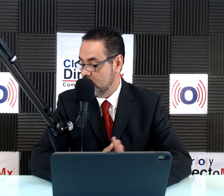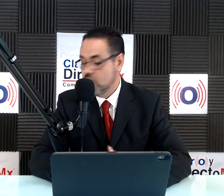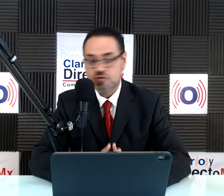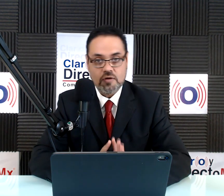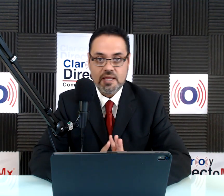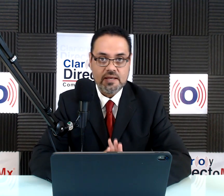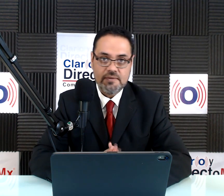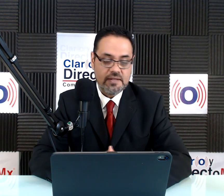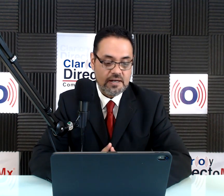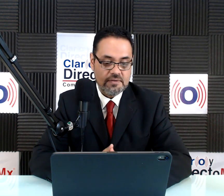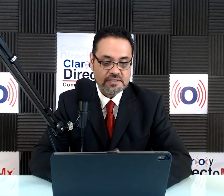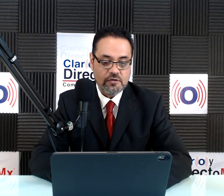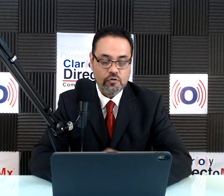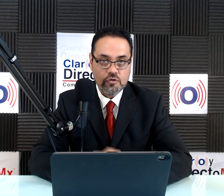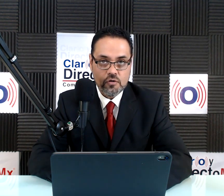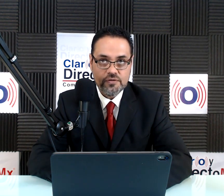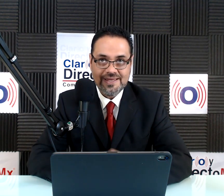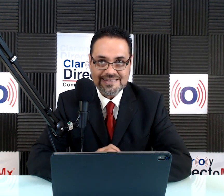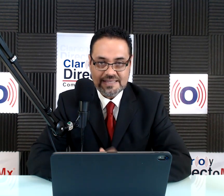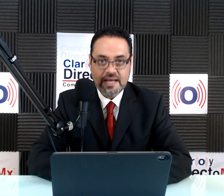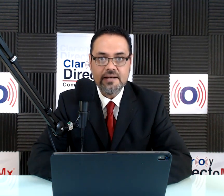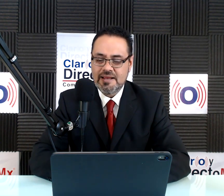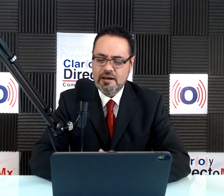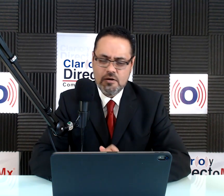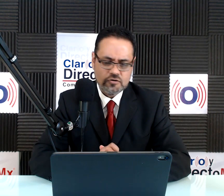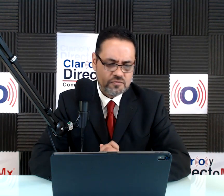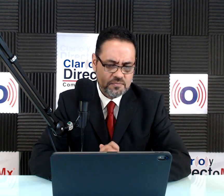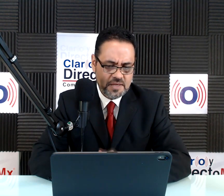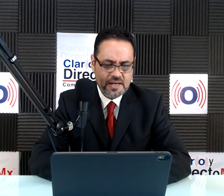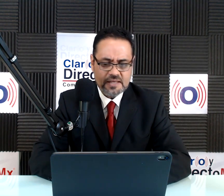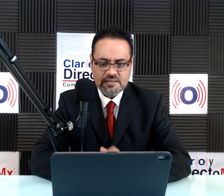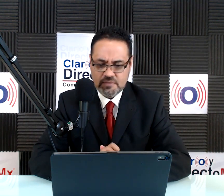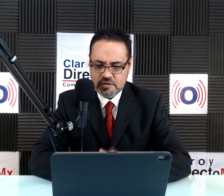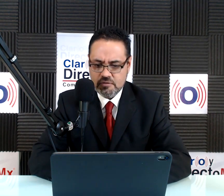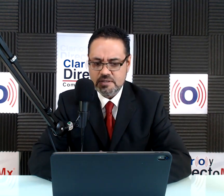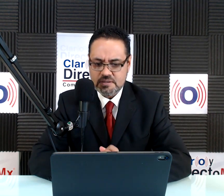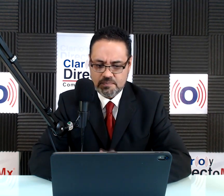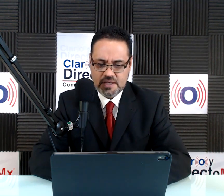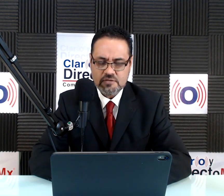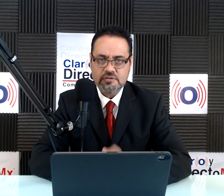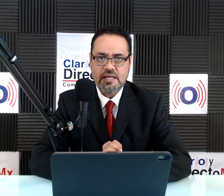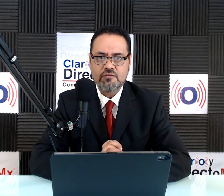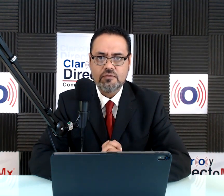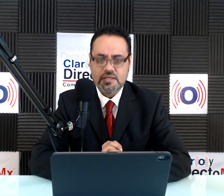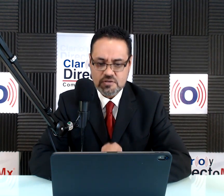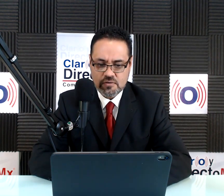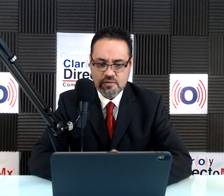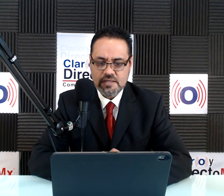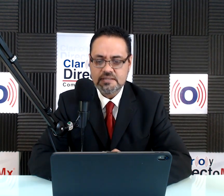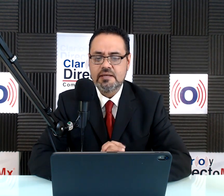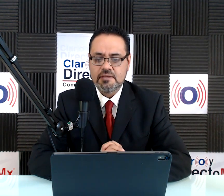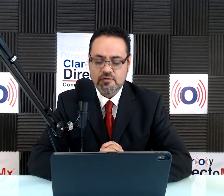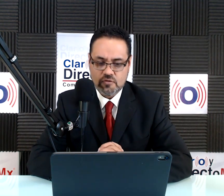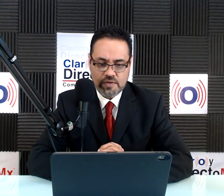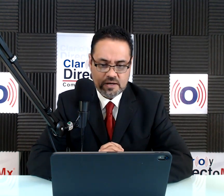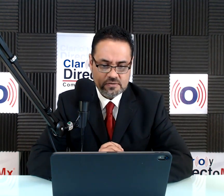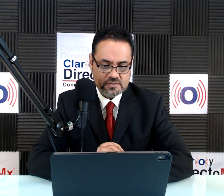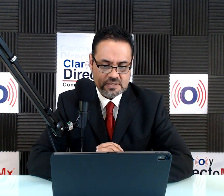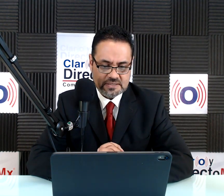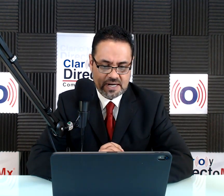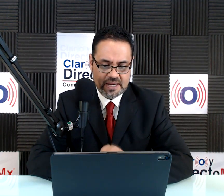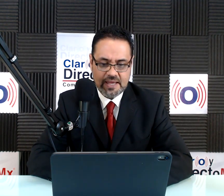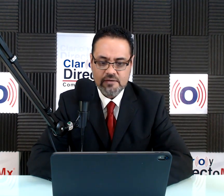lo preguntan mucho cada que viene el aniversario dónde están los miles de millones de pesos de las fundaciones de los